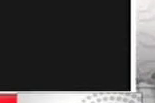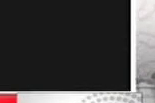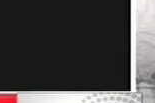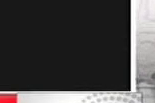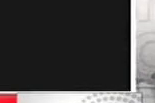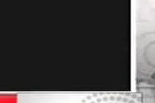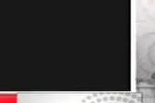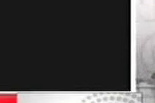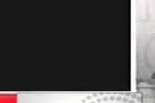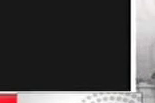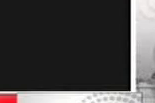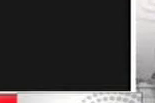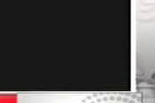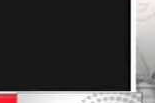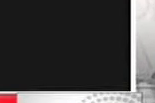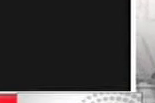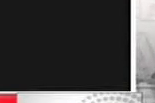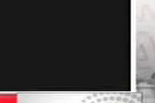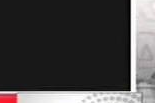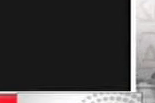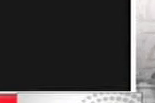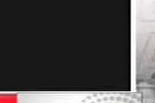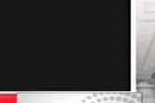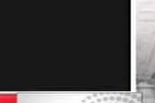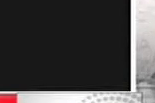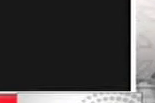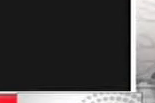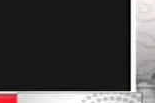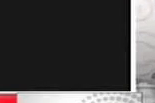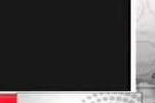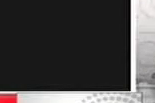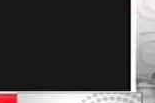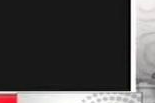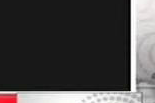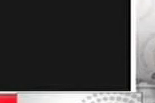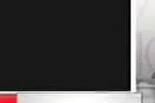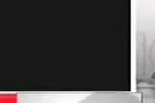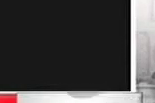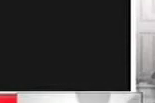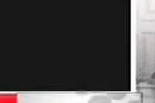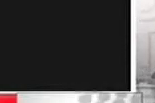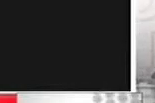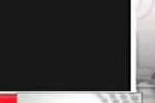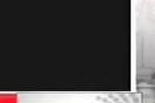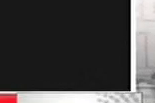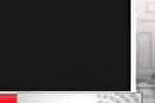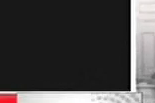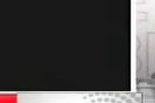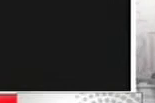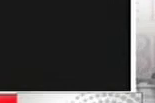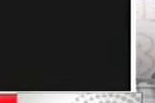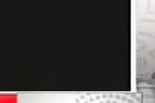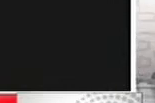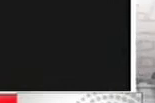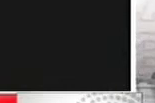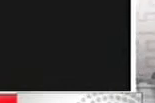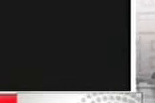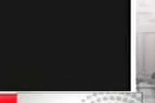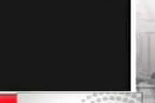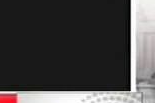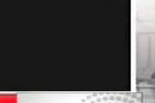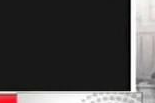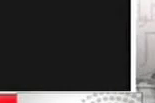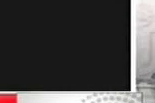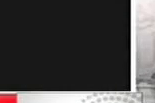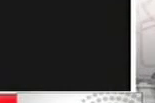eso significa que nuestro país sigue hacia adelante de manera sustentada en esta reconstrucción con